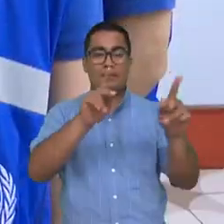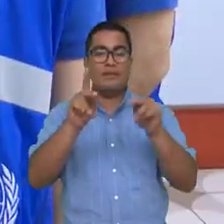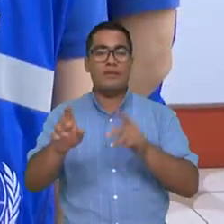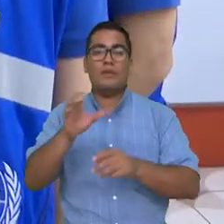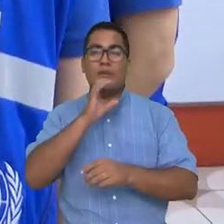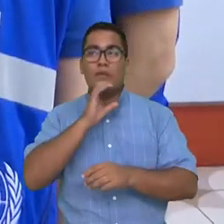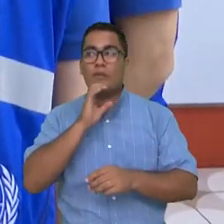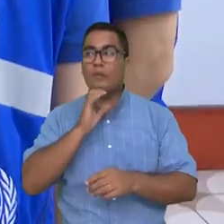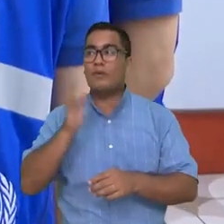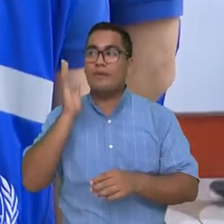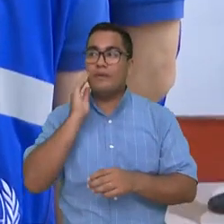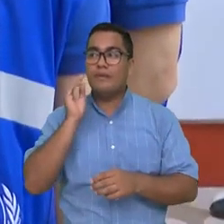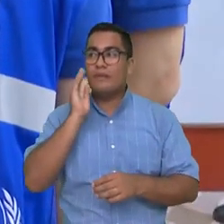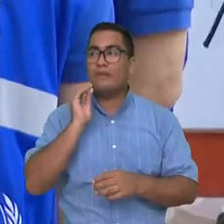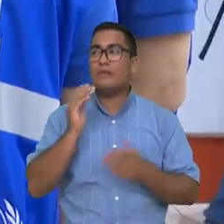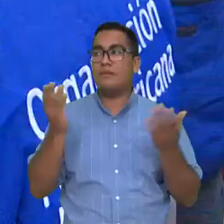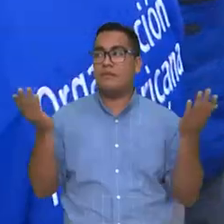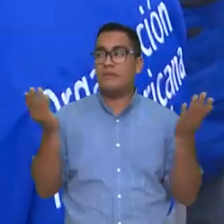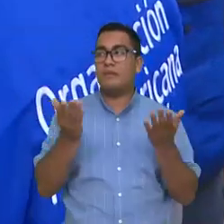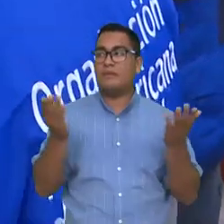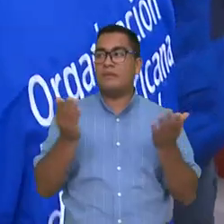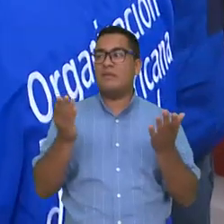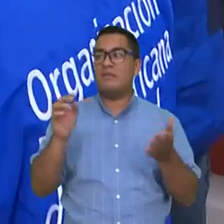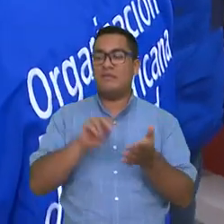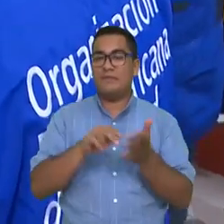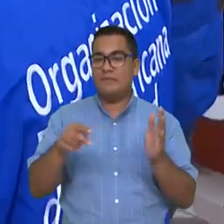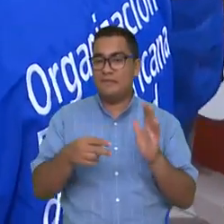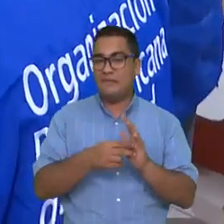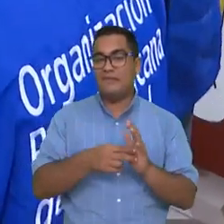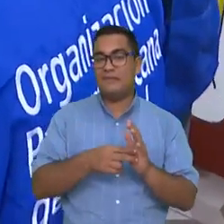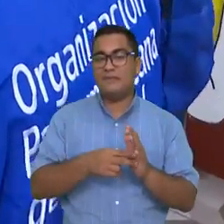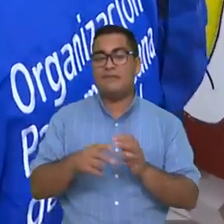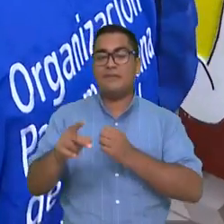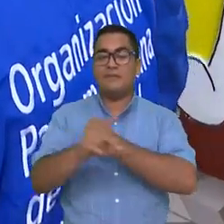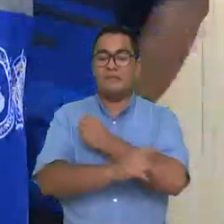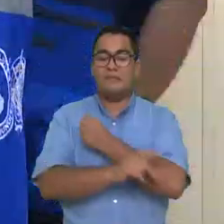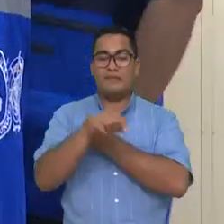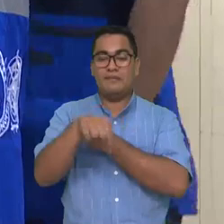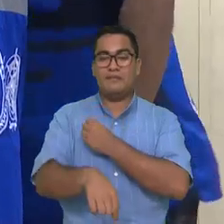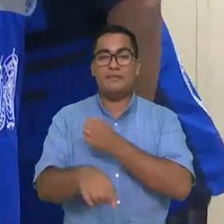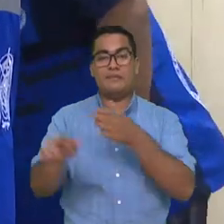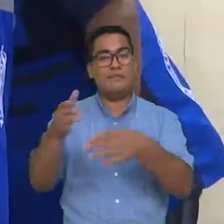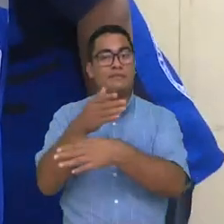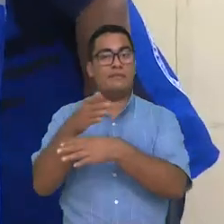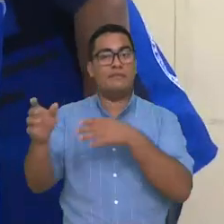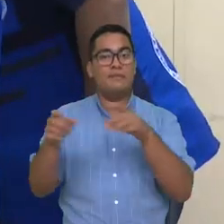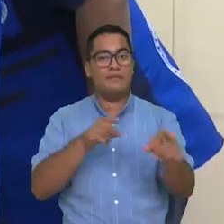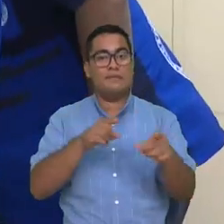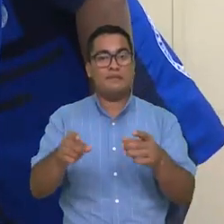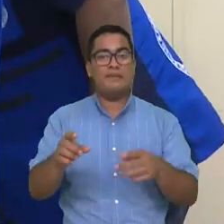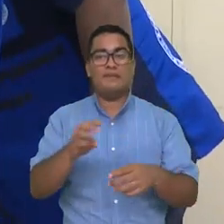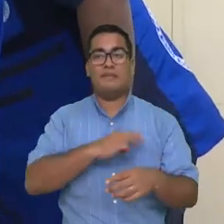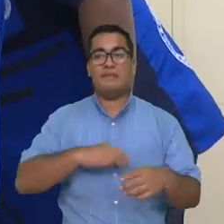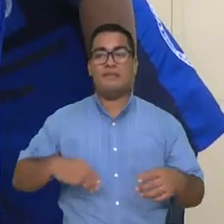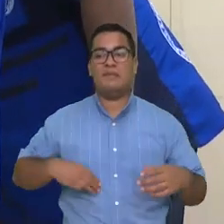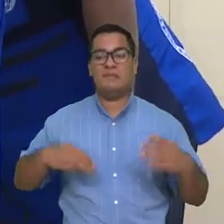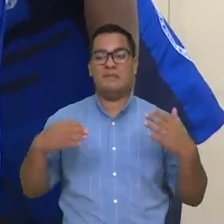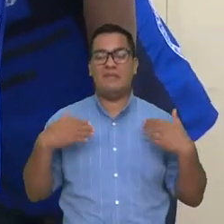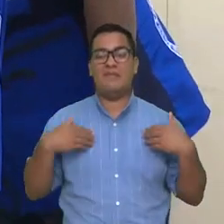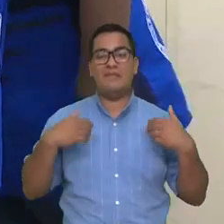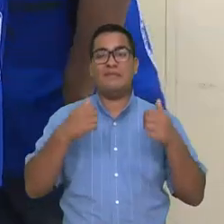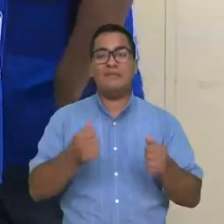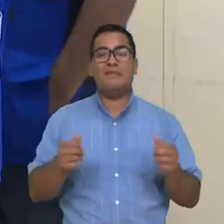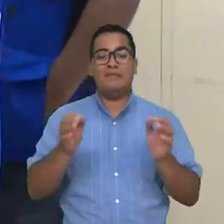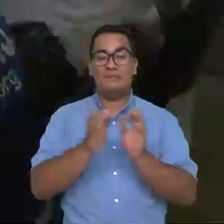cubanos que continúan visitando las unidades médicas del país y las distintas direcciones del MINSA. Este viernes, la epidemióloga de